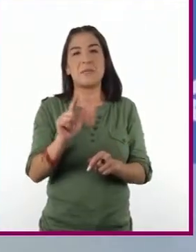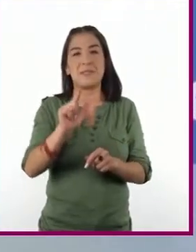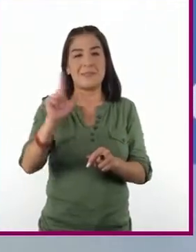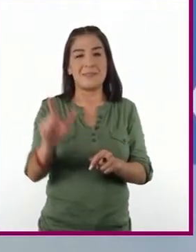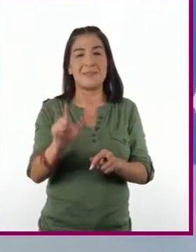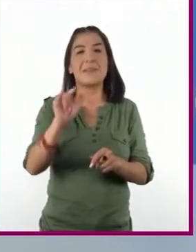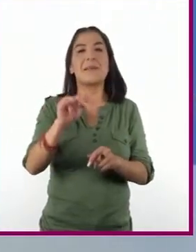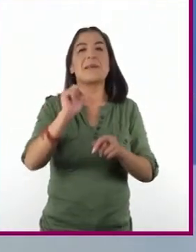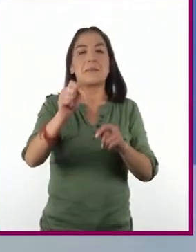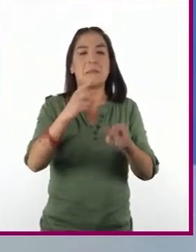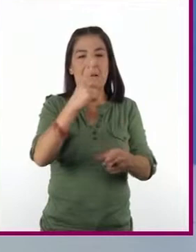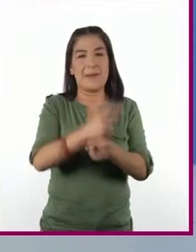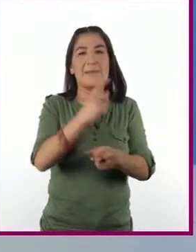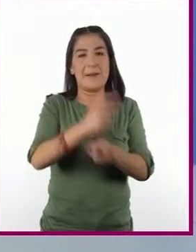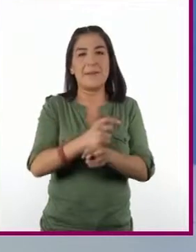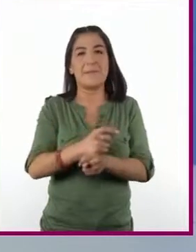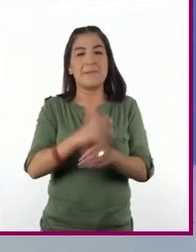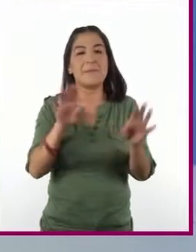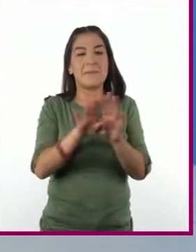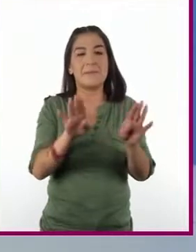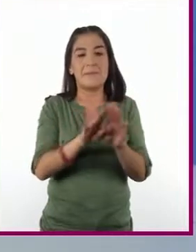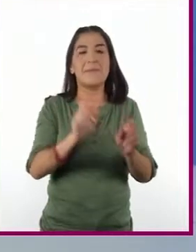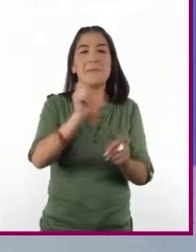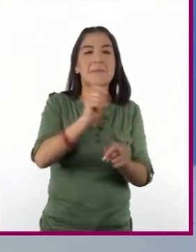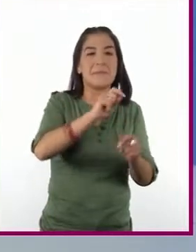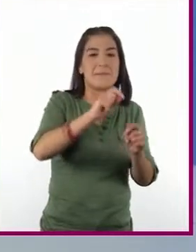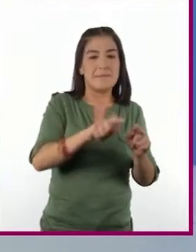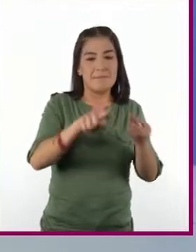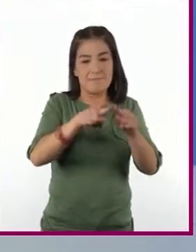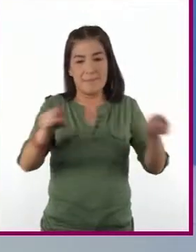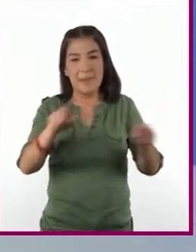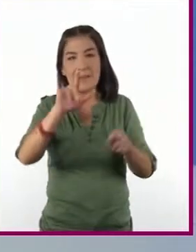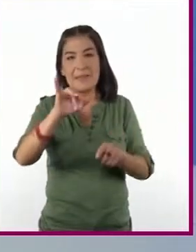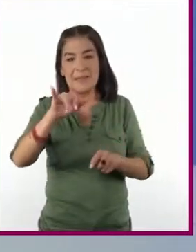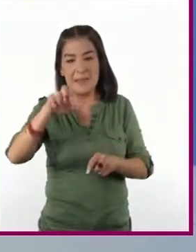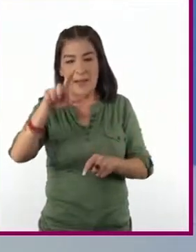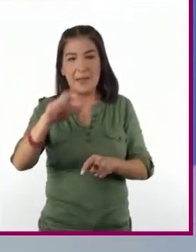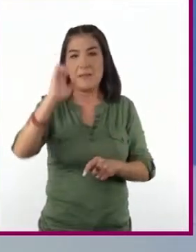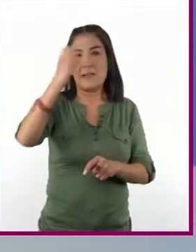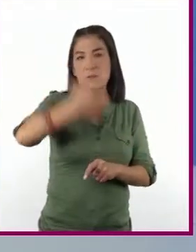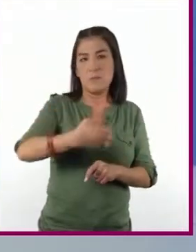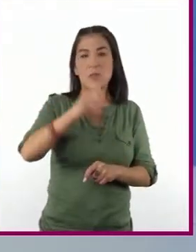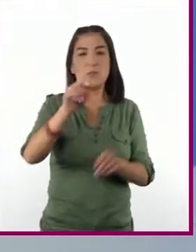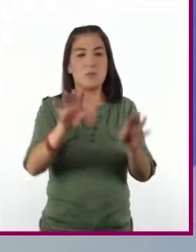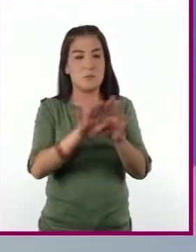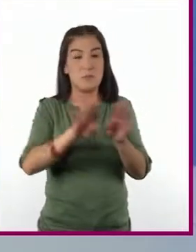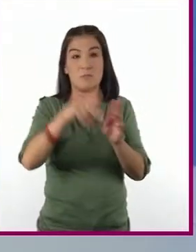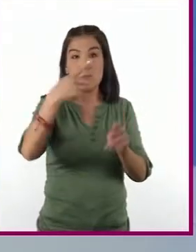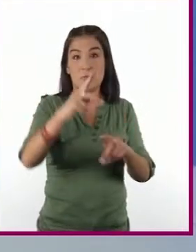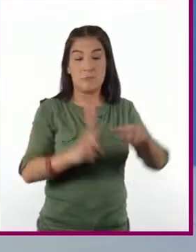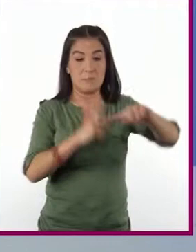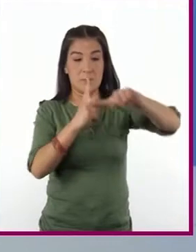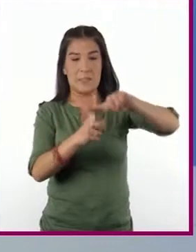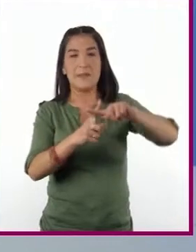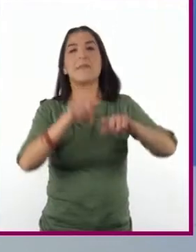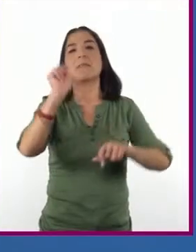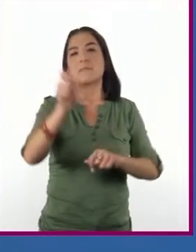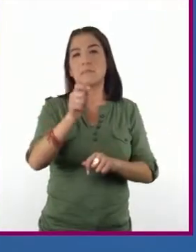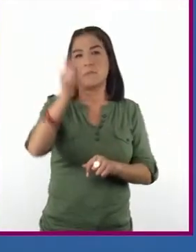el exponente elevado a la primera potencia, también se le llama ecuaciones lineales, porque su gráfica en el plano cartesiano es una línea